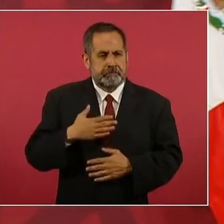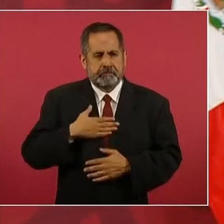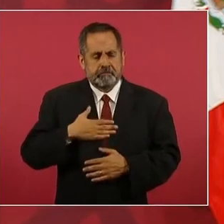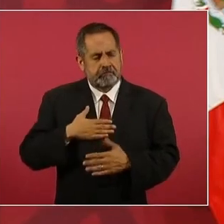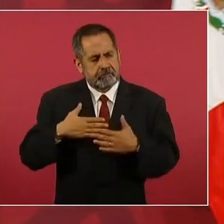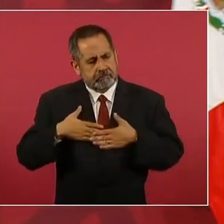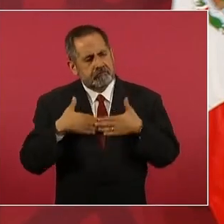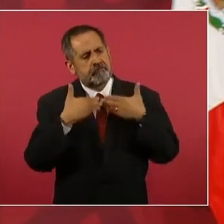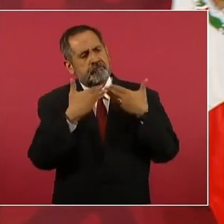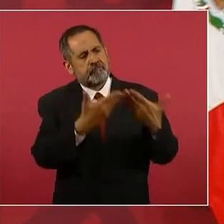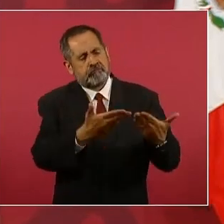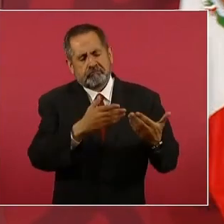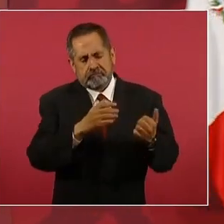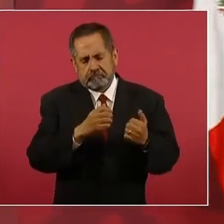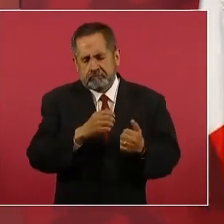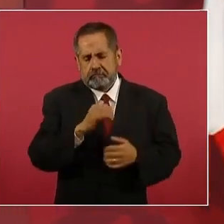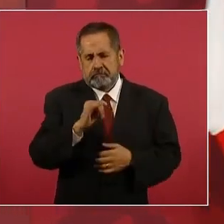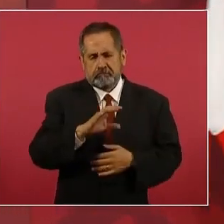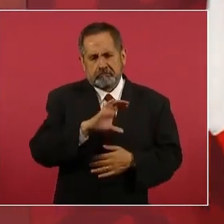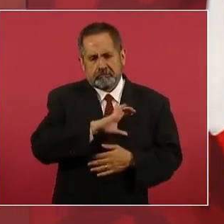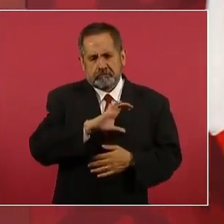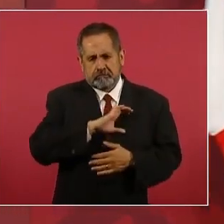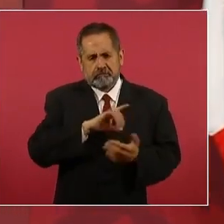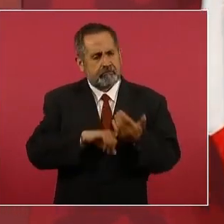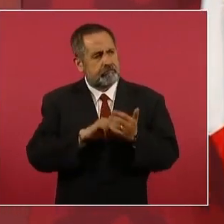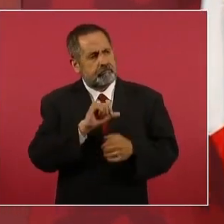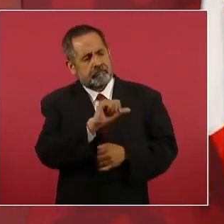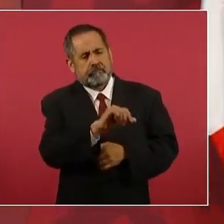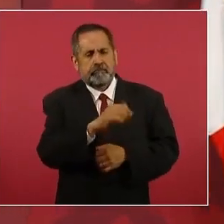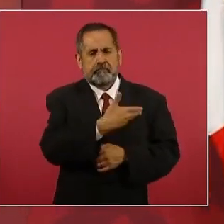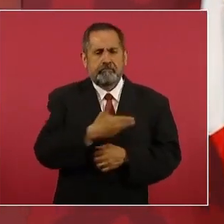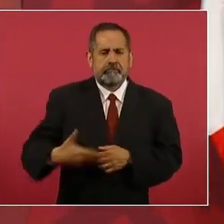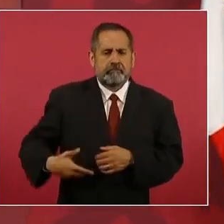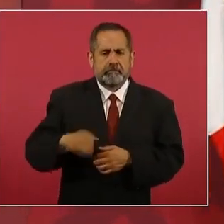confianza y afecto al presidente Biden